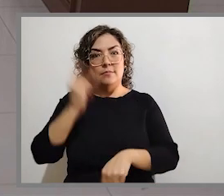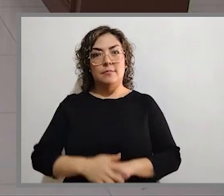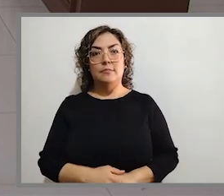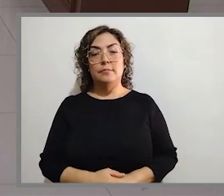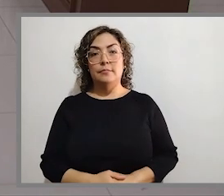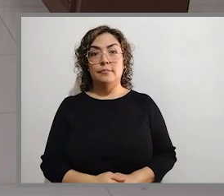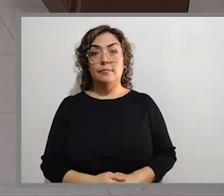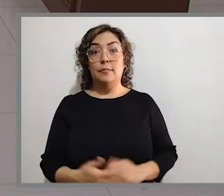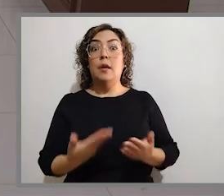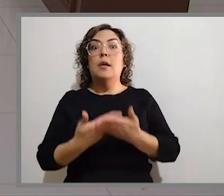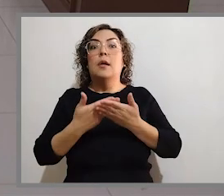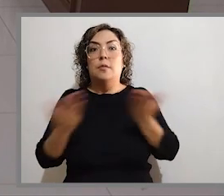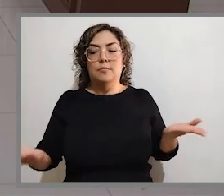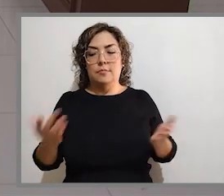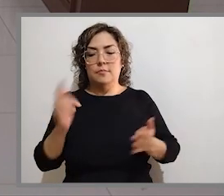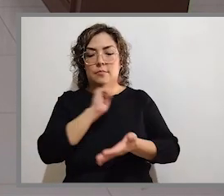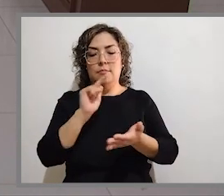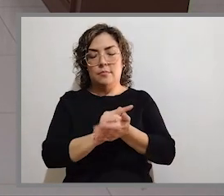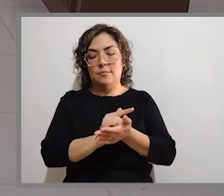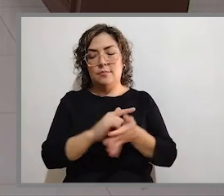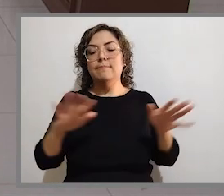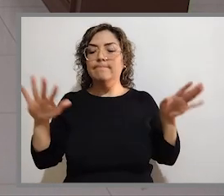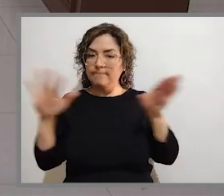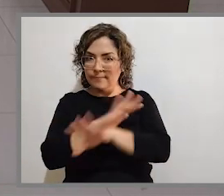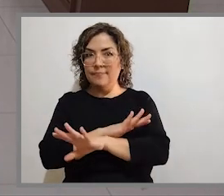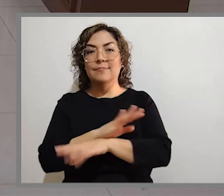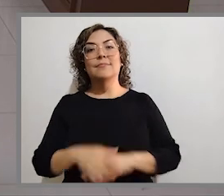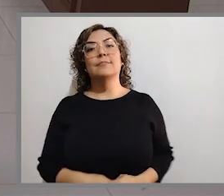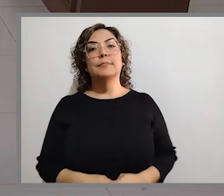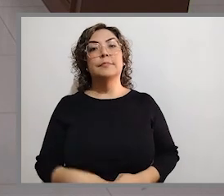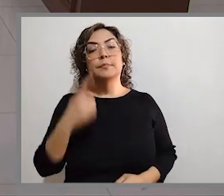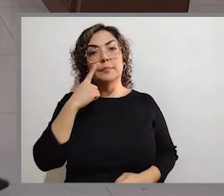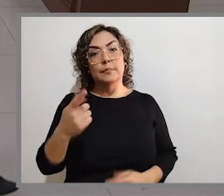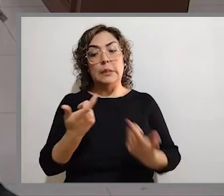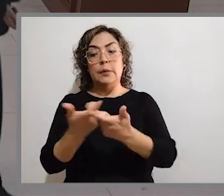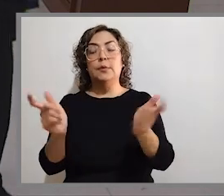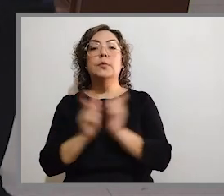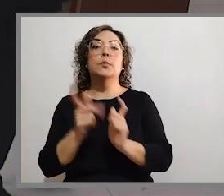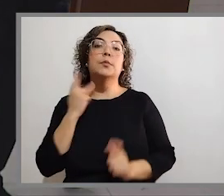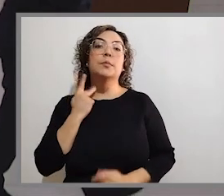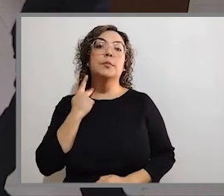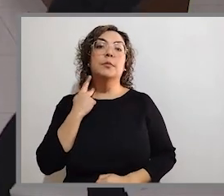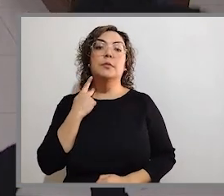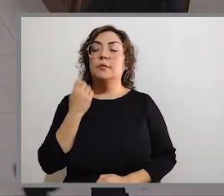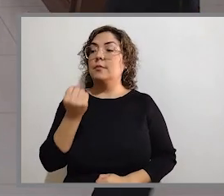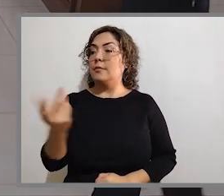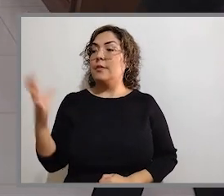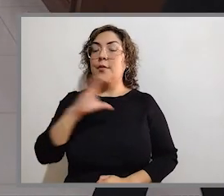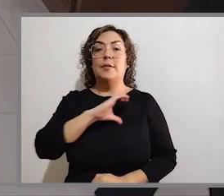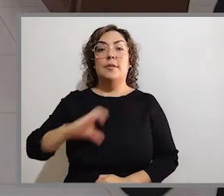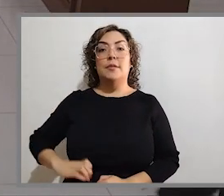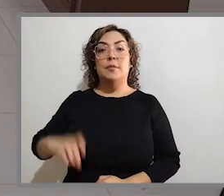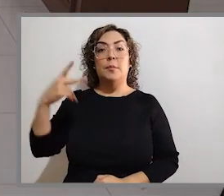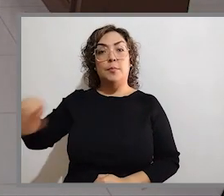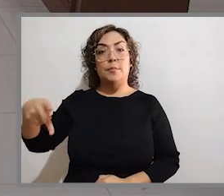entero, porque los partidos tienen que postularnos paritariamente y además tenemos que estar también en el mismo